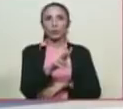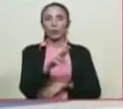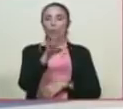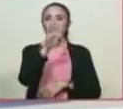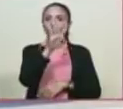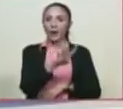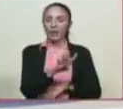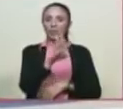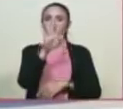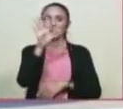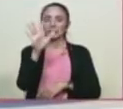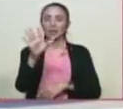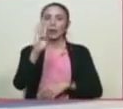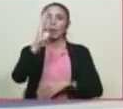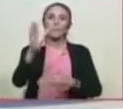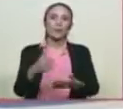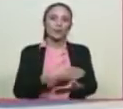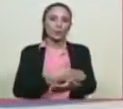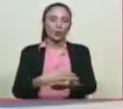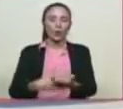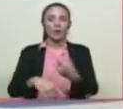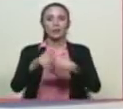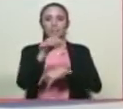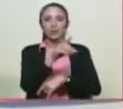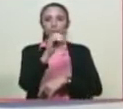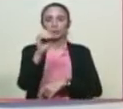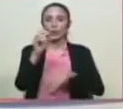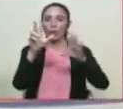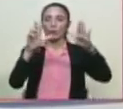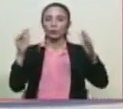245 billones 108 mil